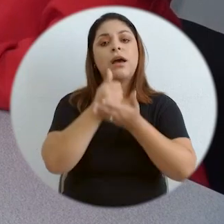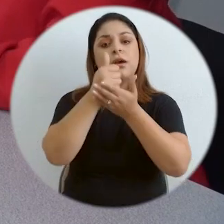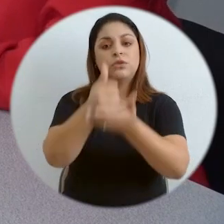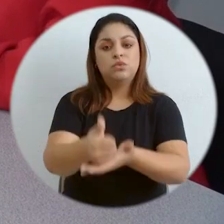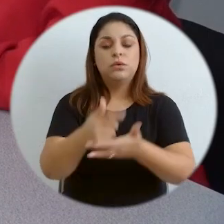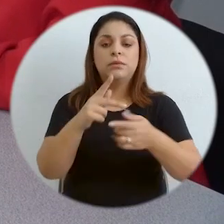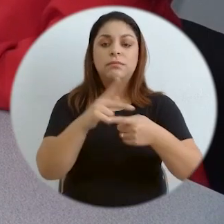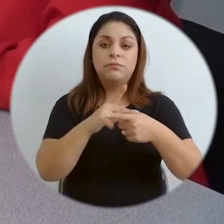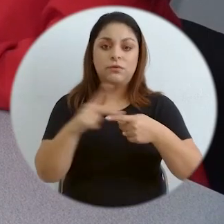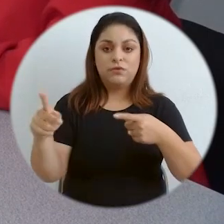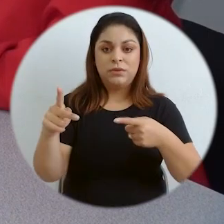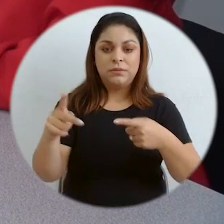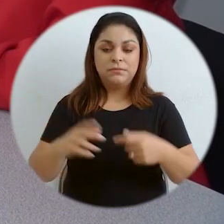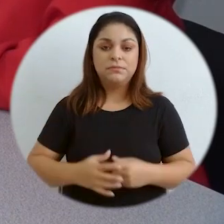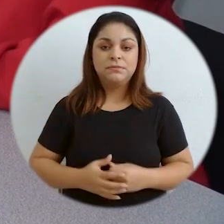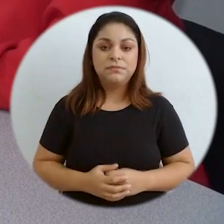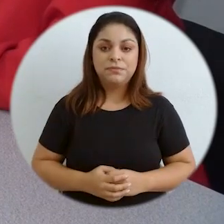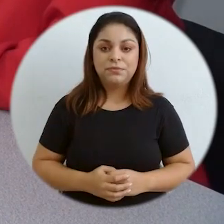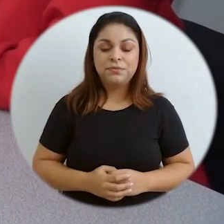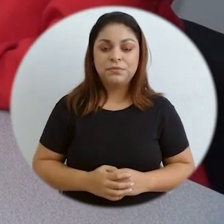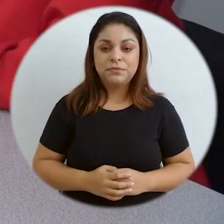profesional.